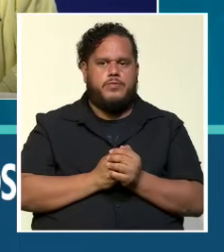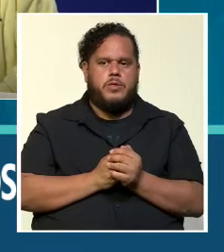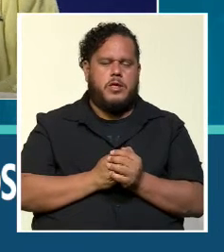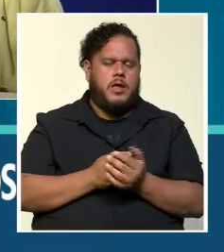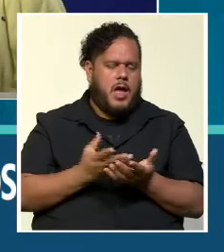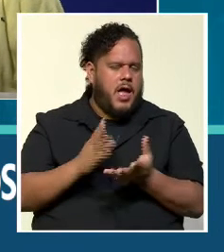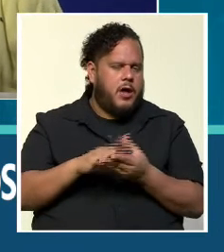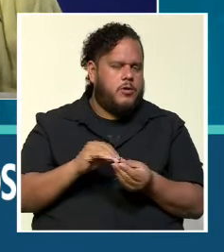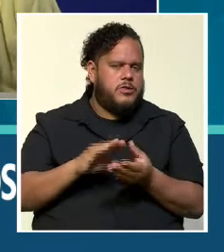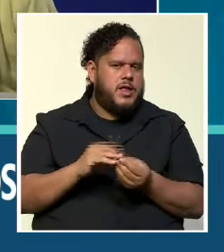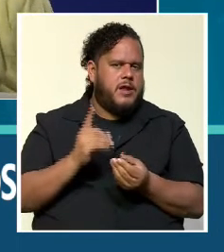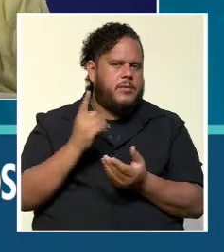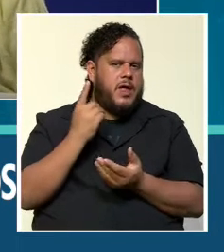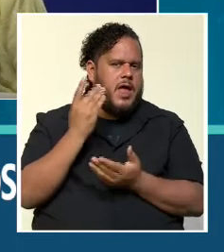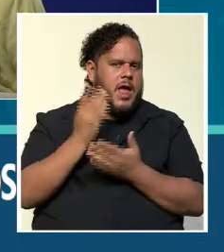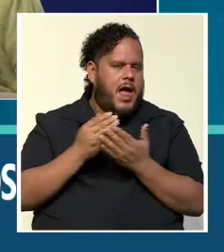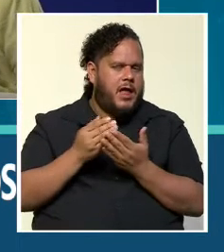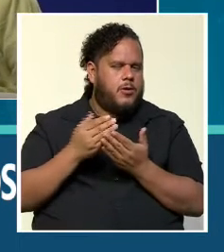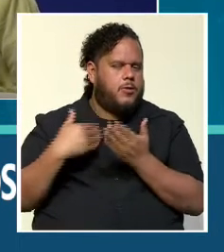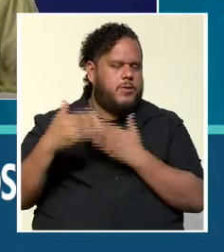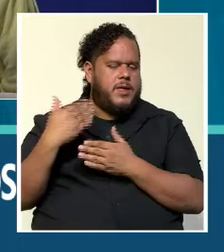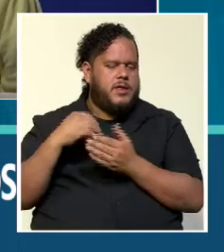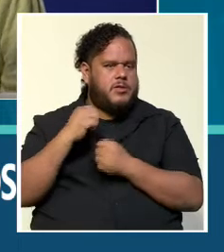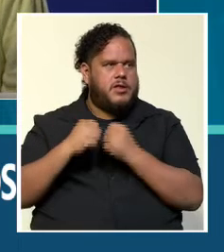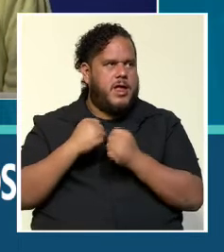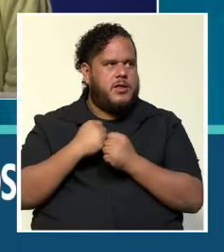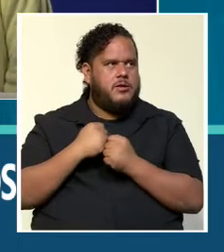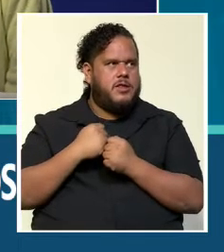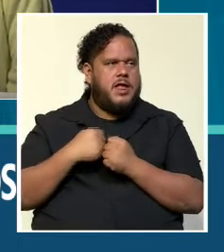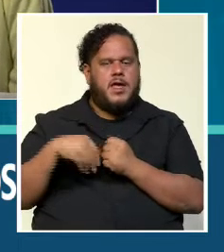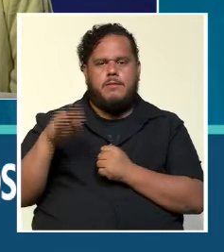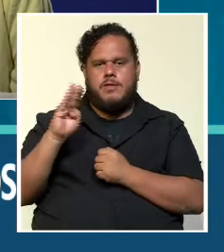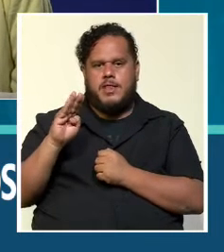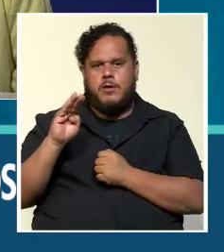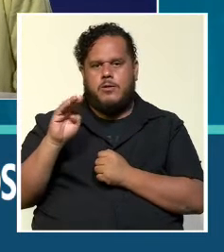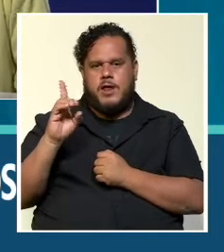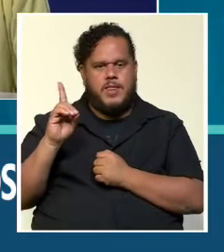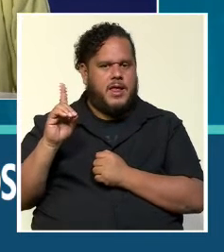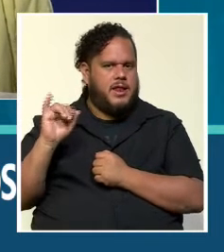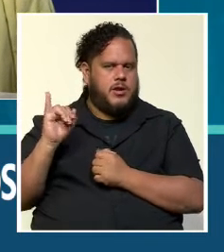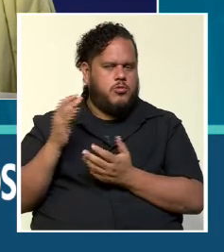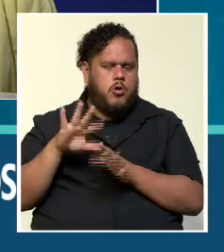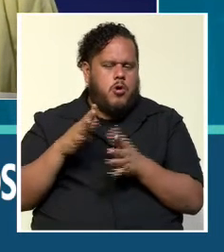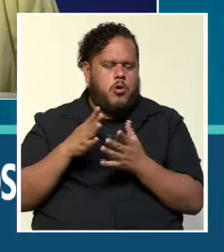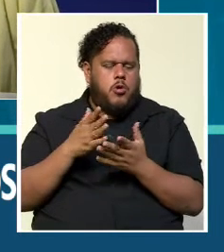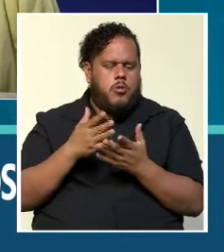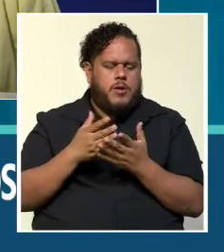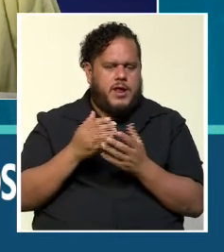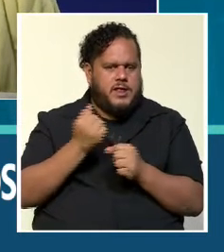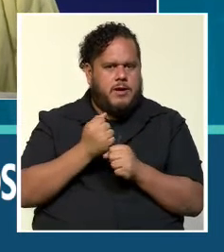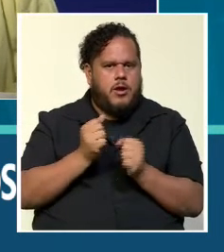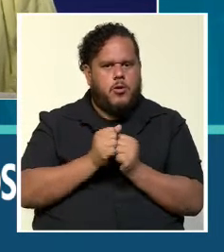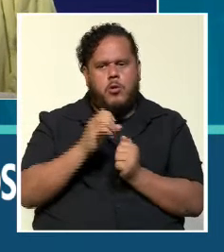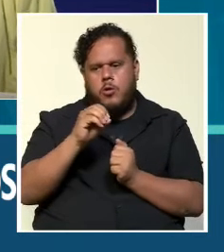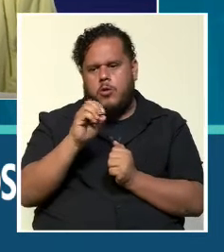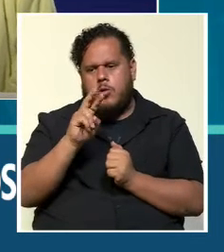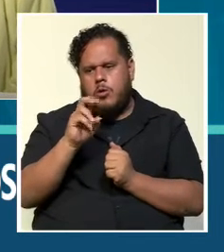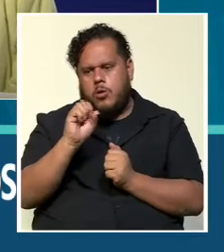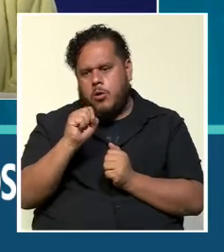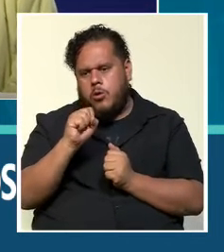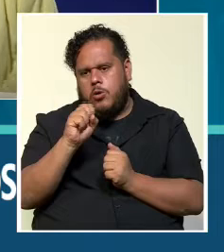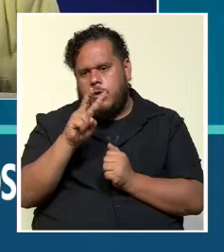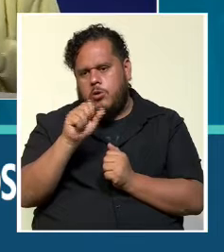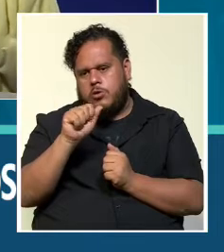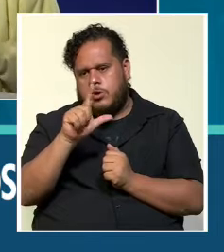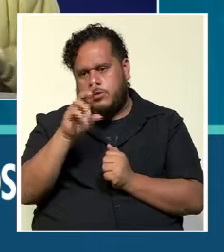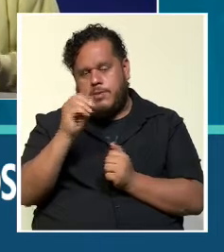Contame una anécdota de aquellos años de Bitácora del Iluso. ¿Cómo era trabajar con Osvaldo? ¿Cómo fue trabajar con Osvaldo aquel